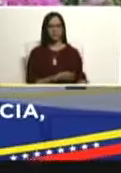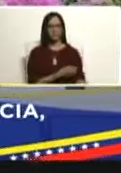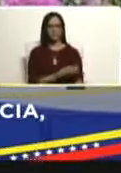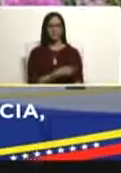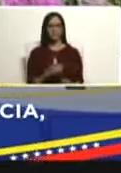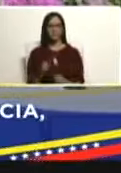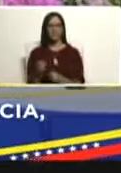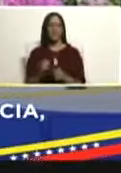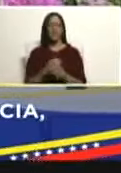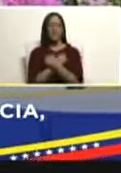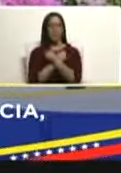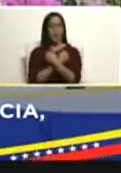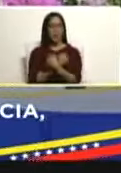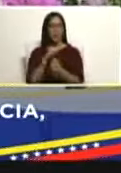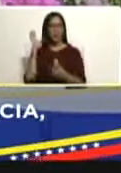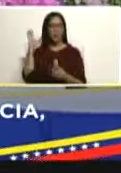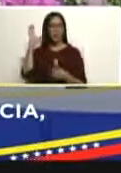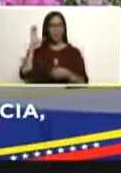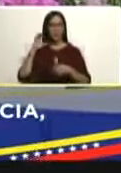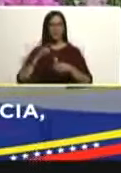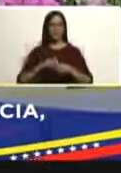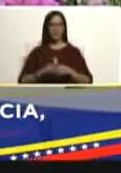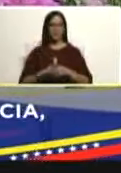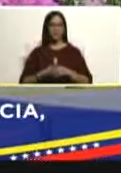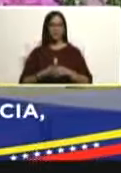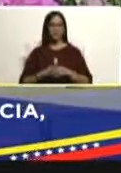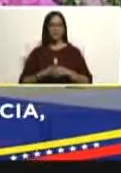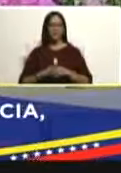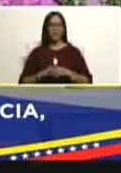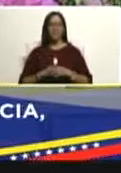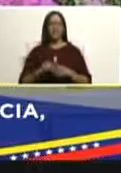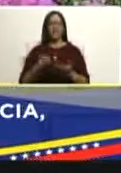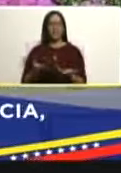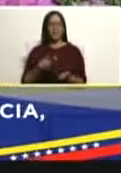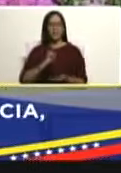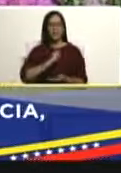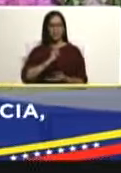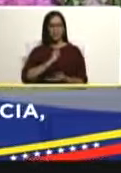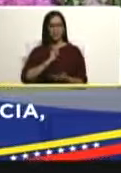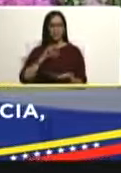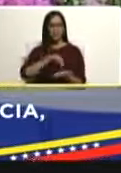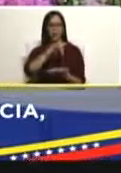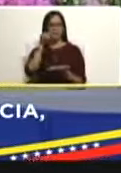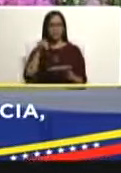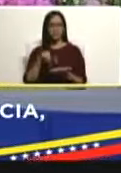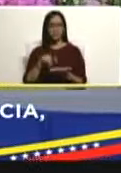el amor por el país, el nacionalismo